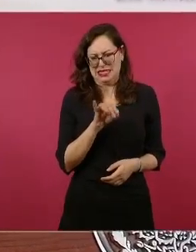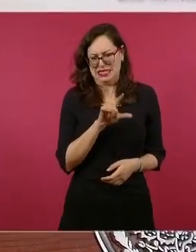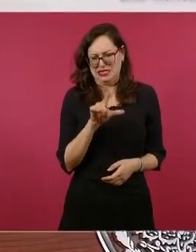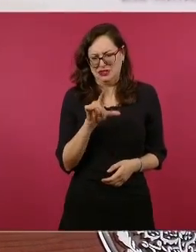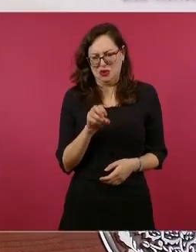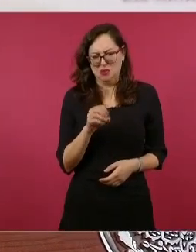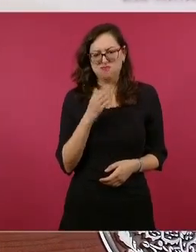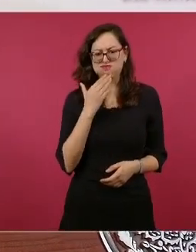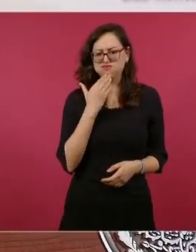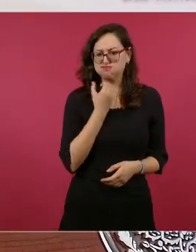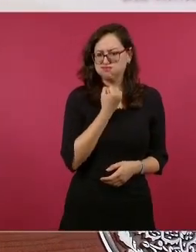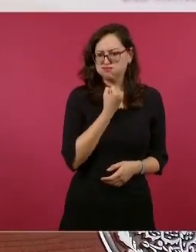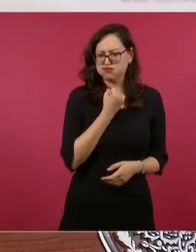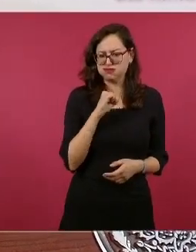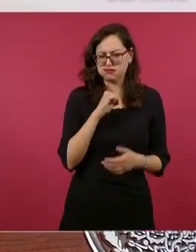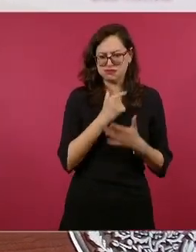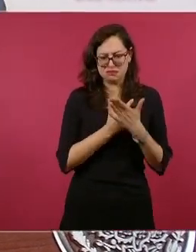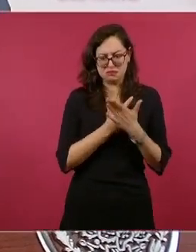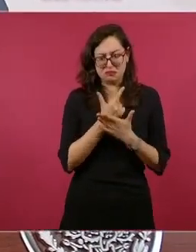en economía,